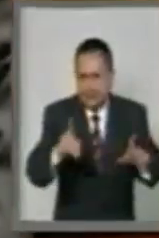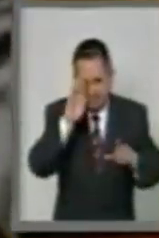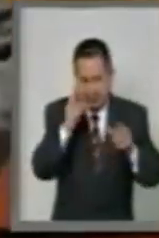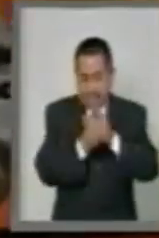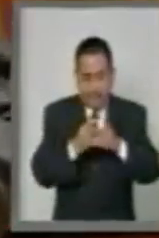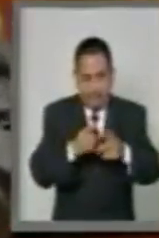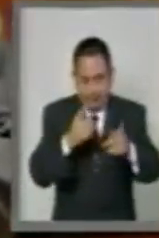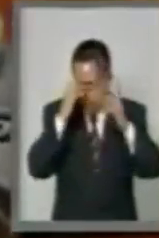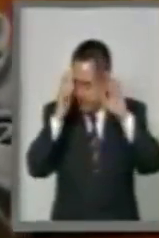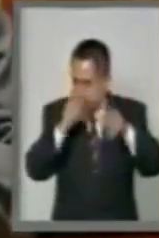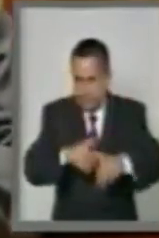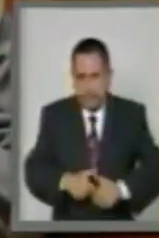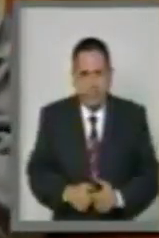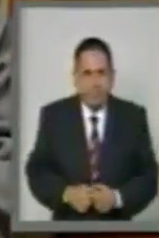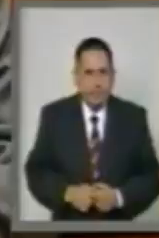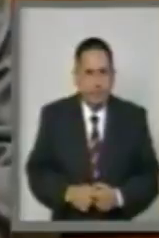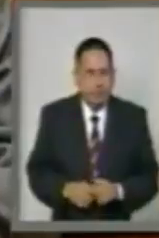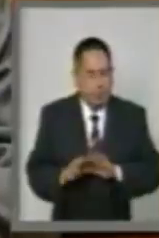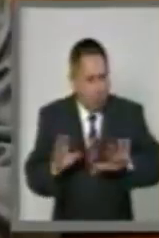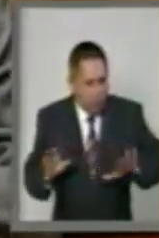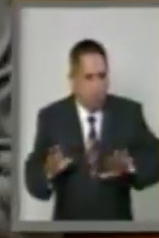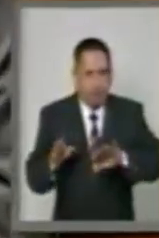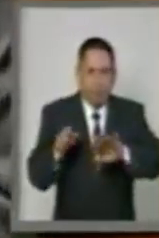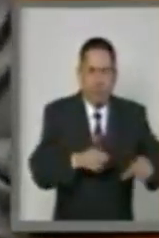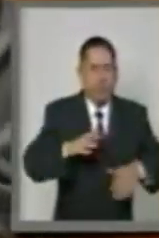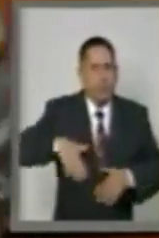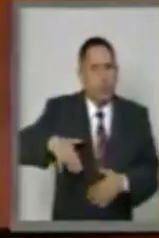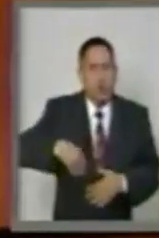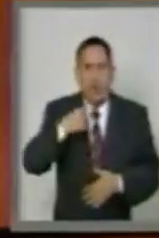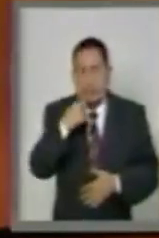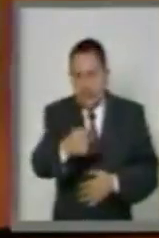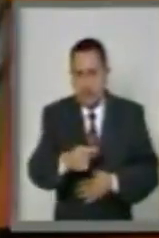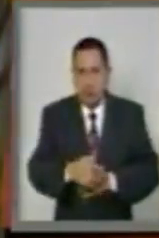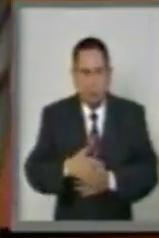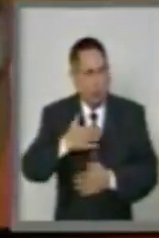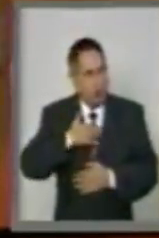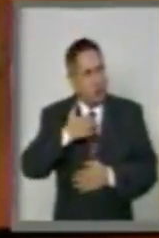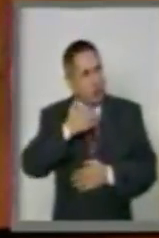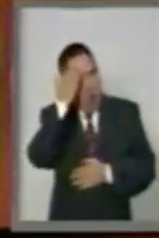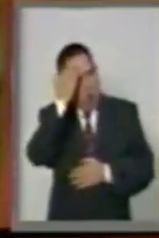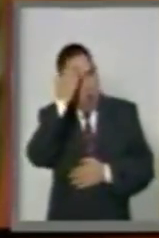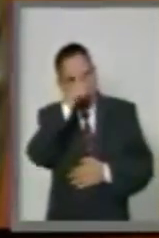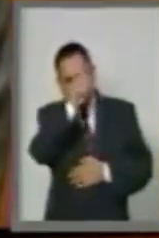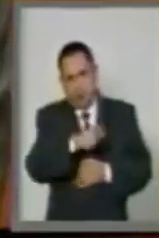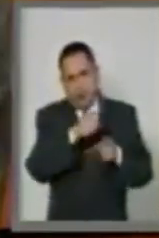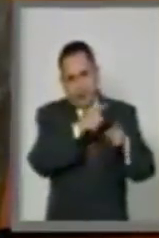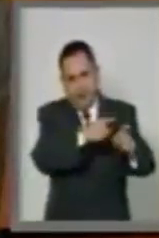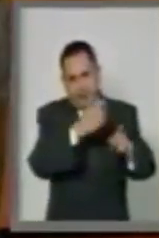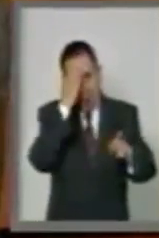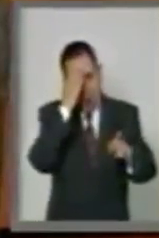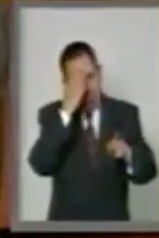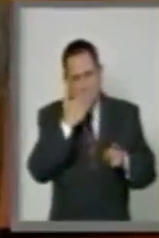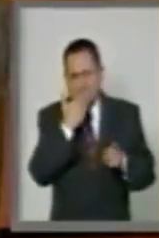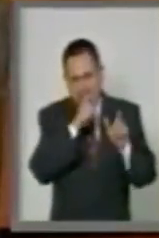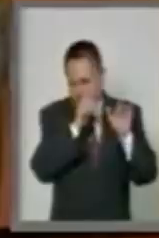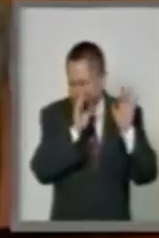lo hubiera dicho? Pues decía yo que como lo conozco bien,